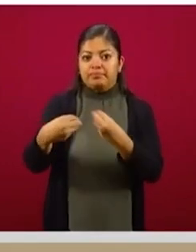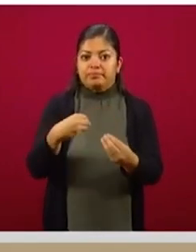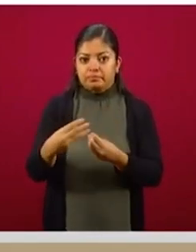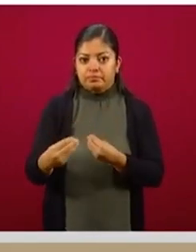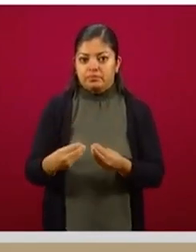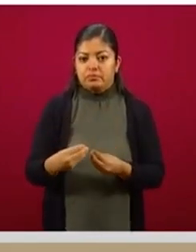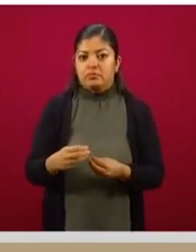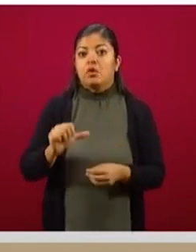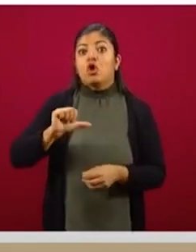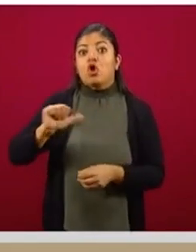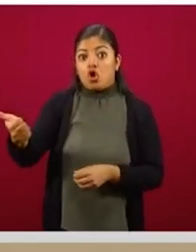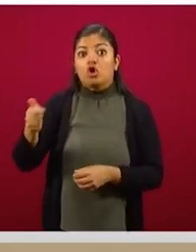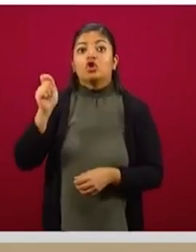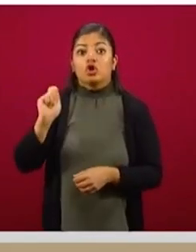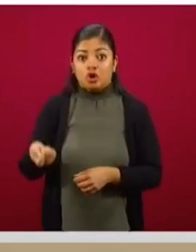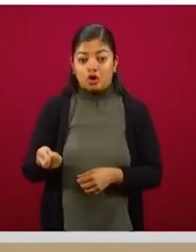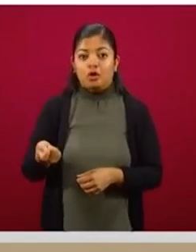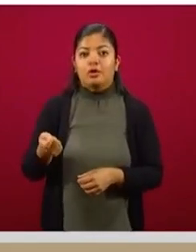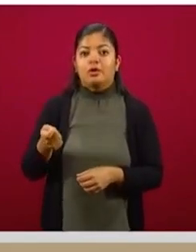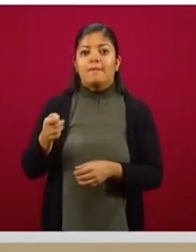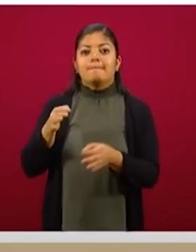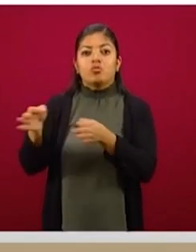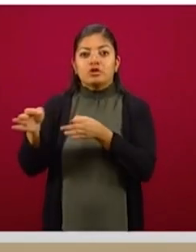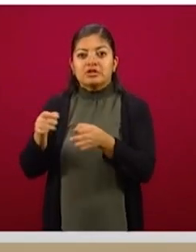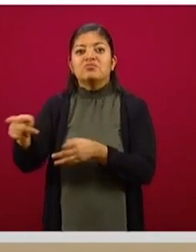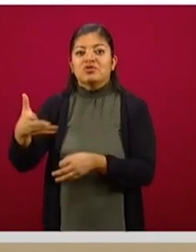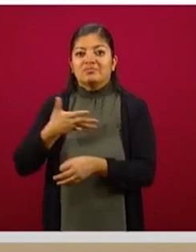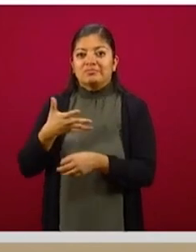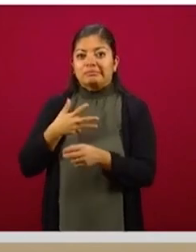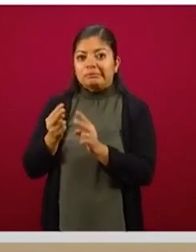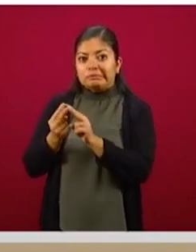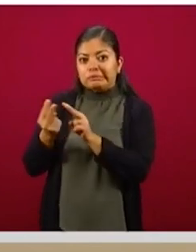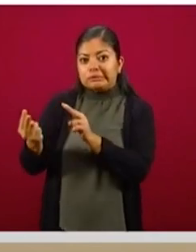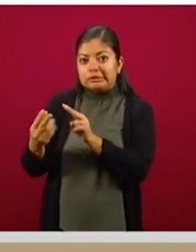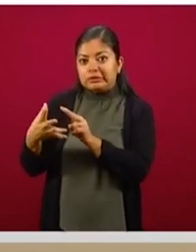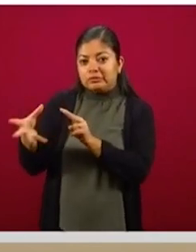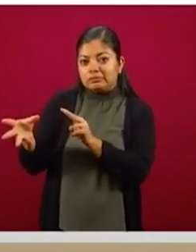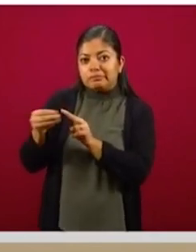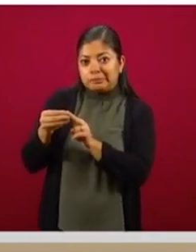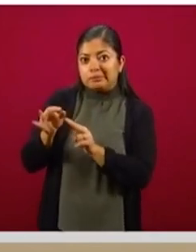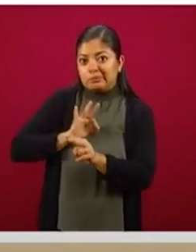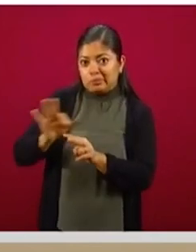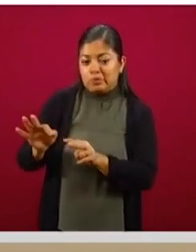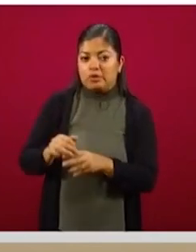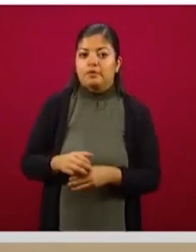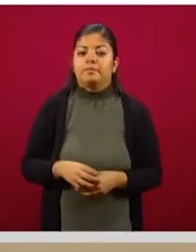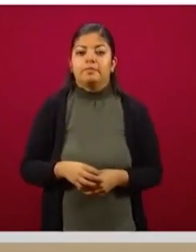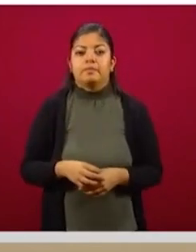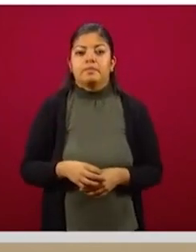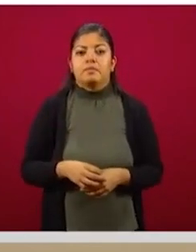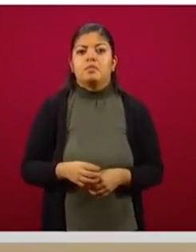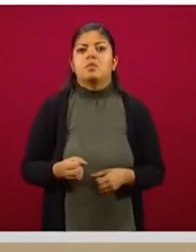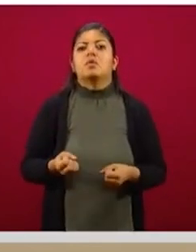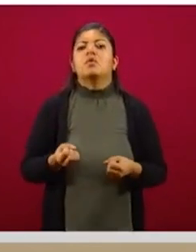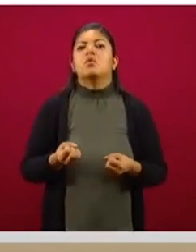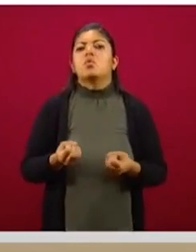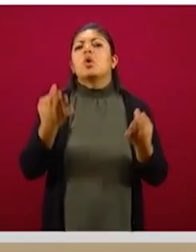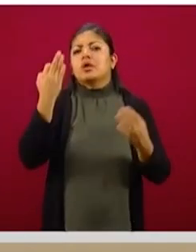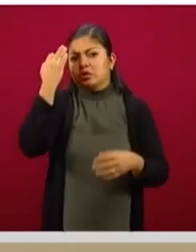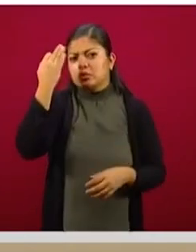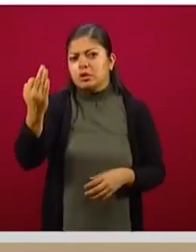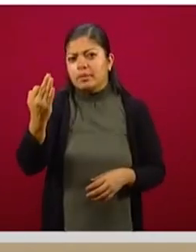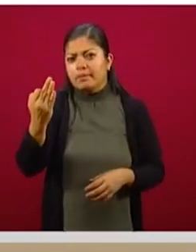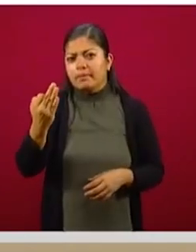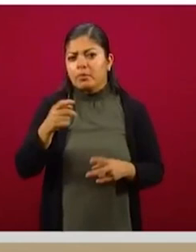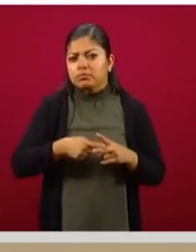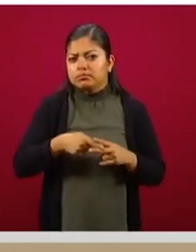vecinos de quienes tienen contagios. ¿En cuánto tiempo? En 28 días.